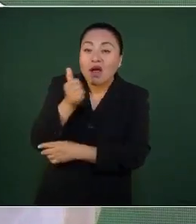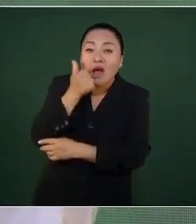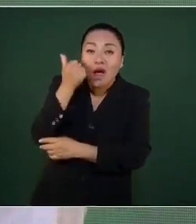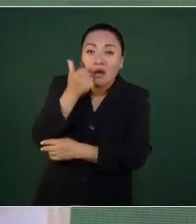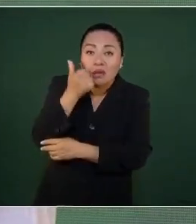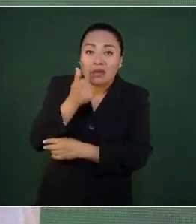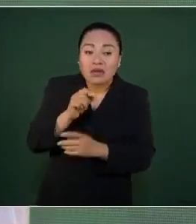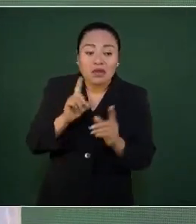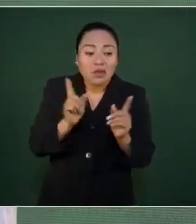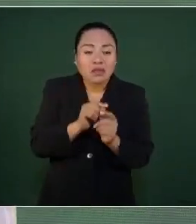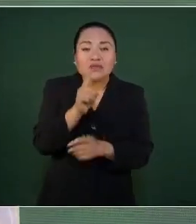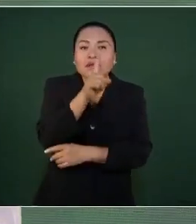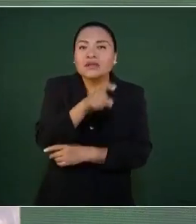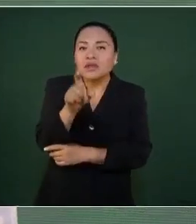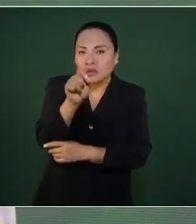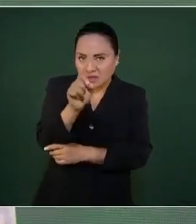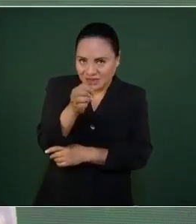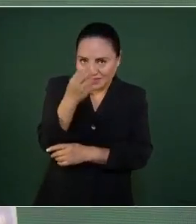123.